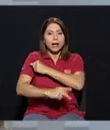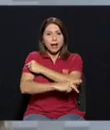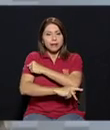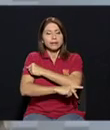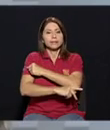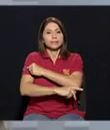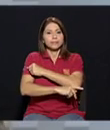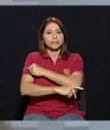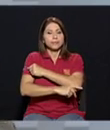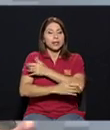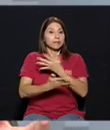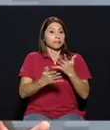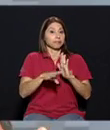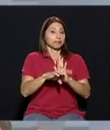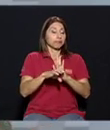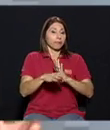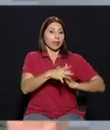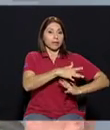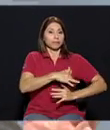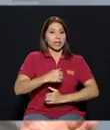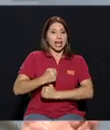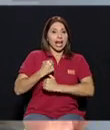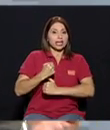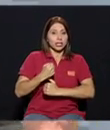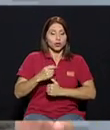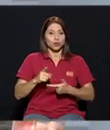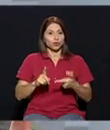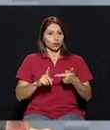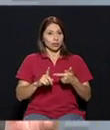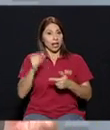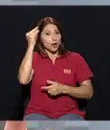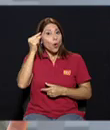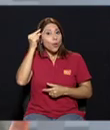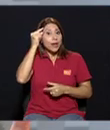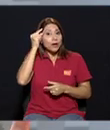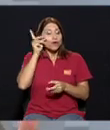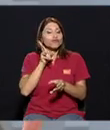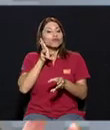cuales los ejércitos, los gobiernos intervienen en la